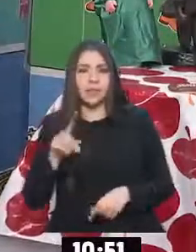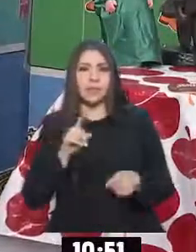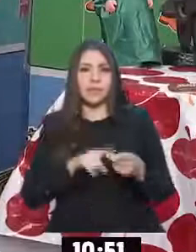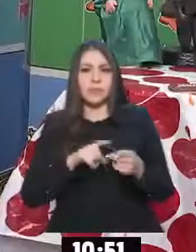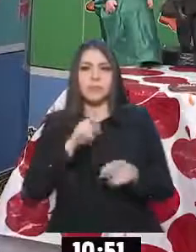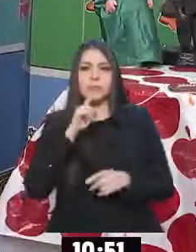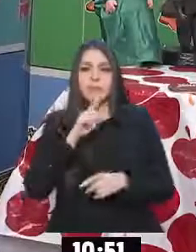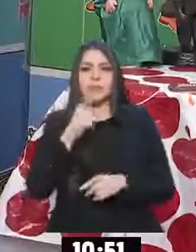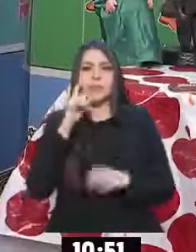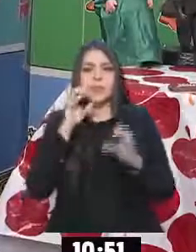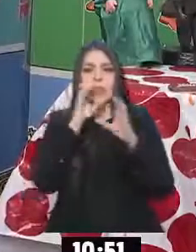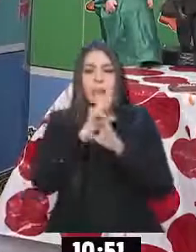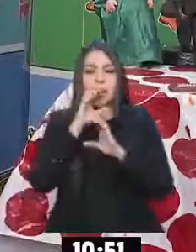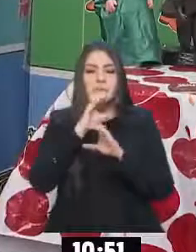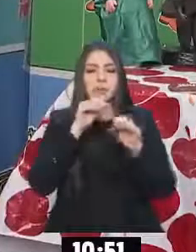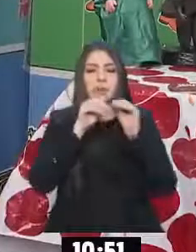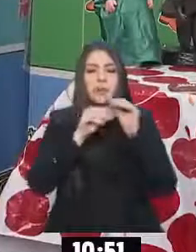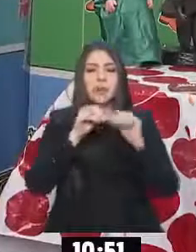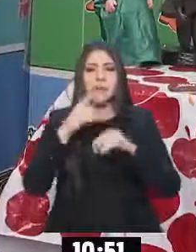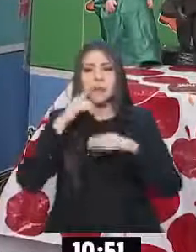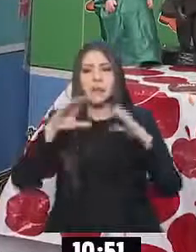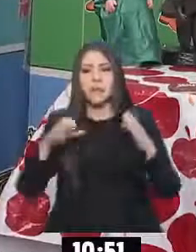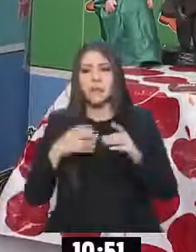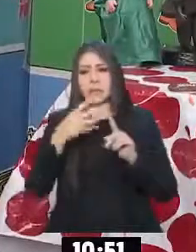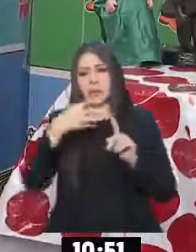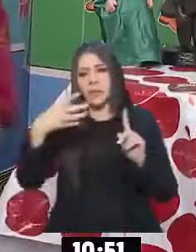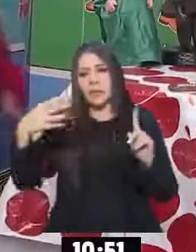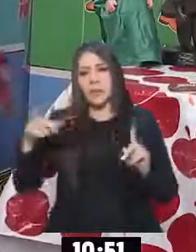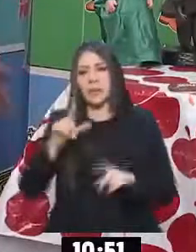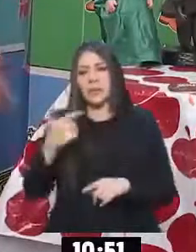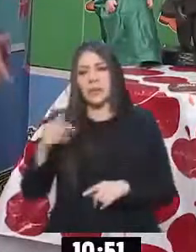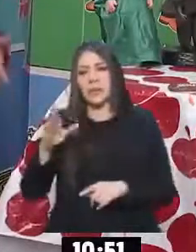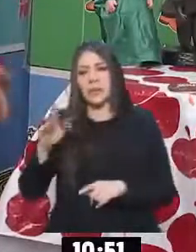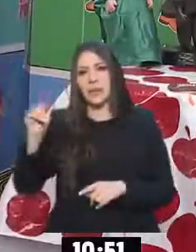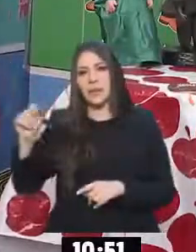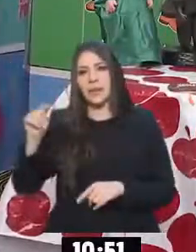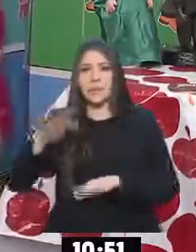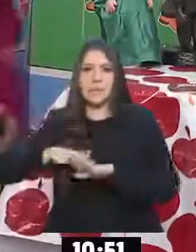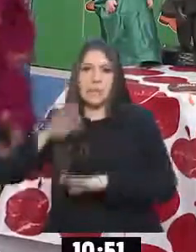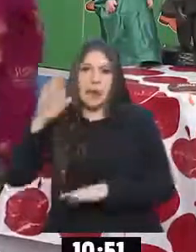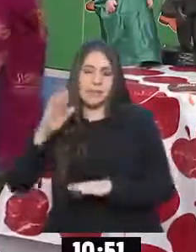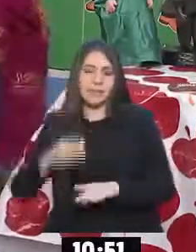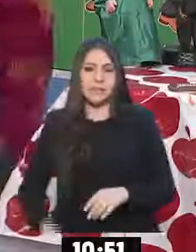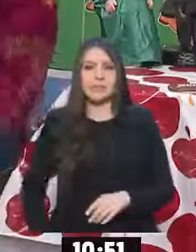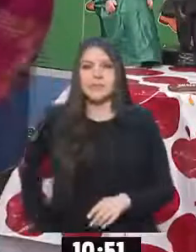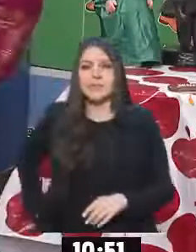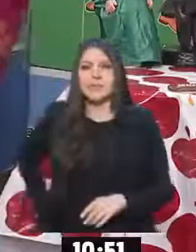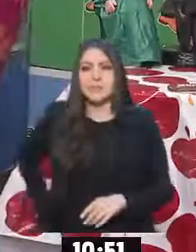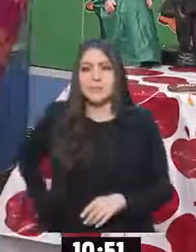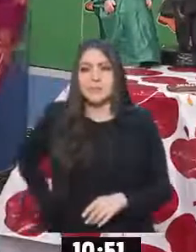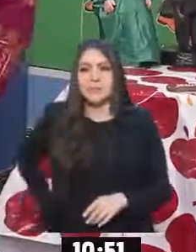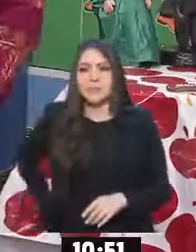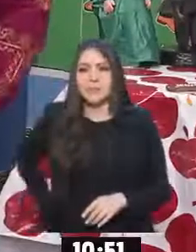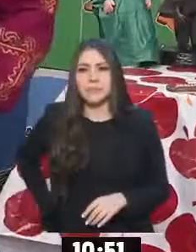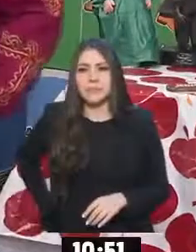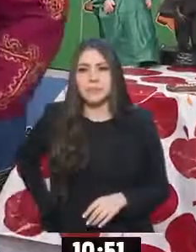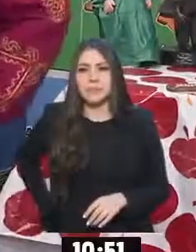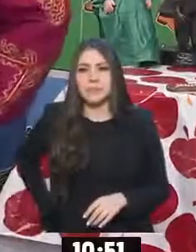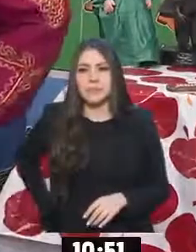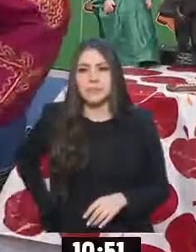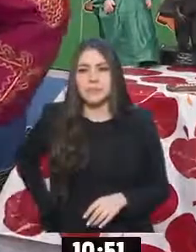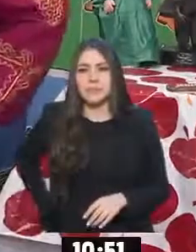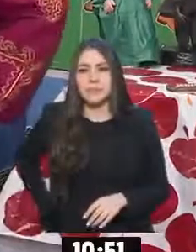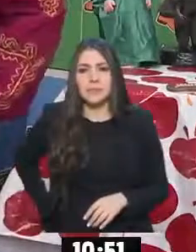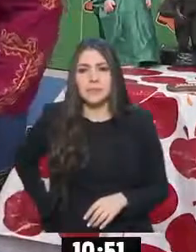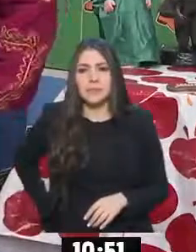movimiento LGBT para presentarnos... Más, LGBT más, porque... Cuenta. Bueno, más, un chorro. Y le hace un tributo a una de las bandas más